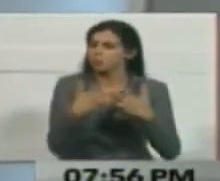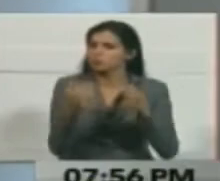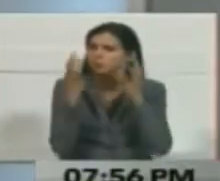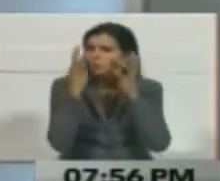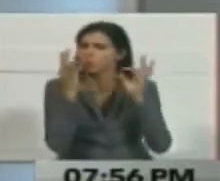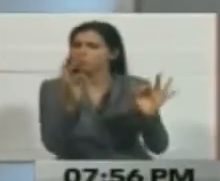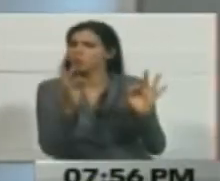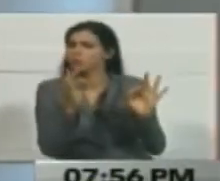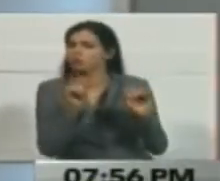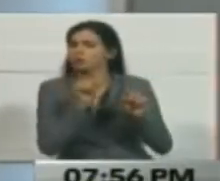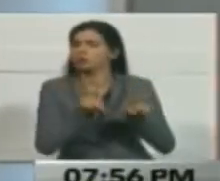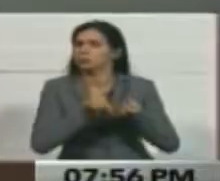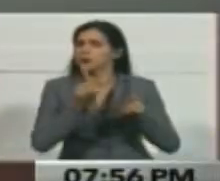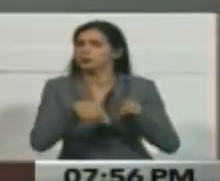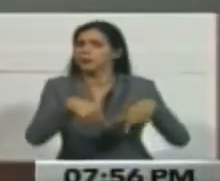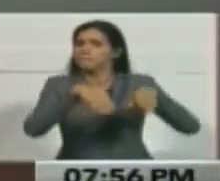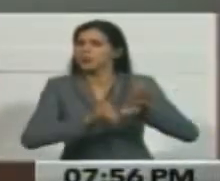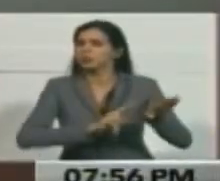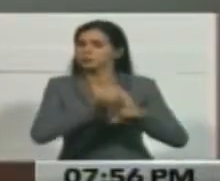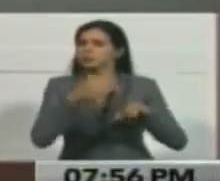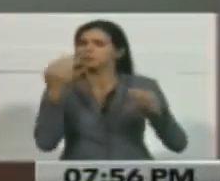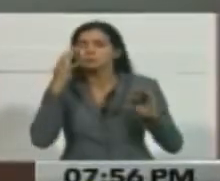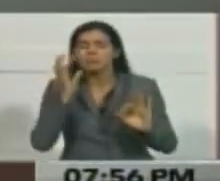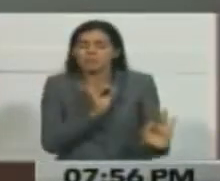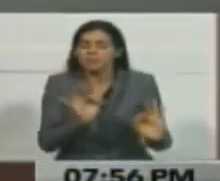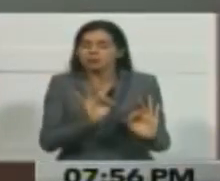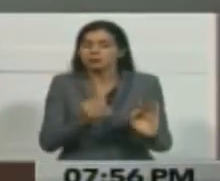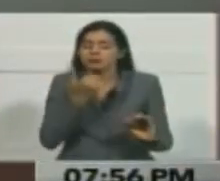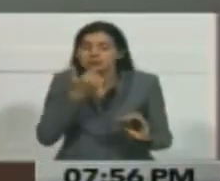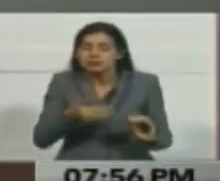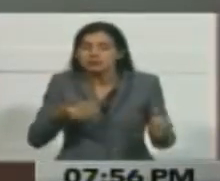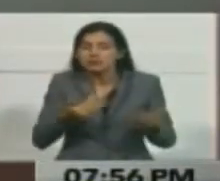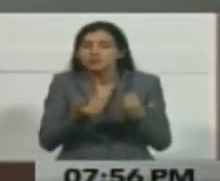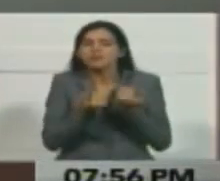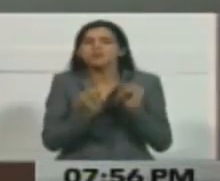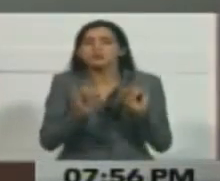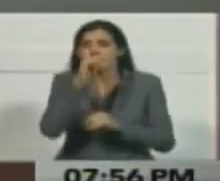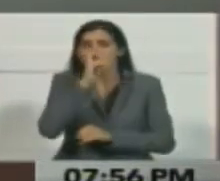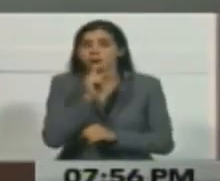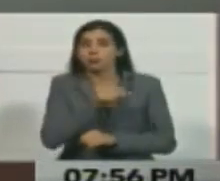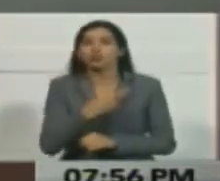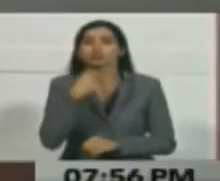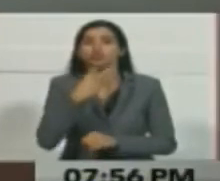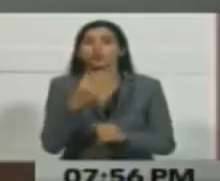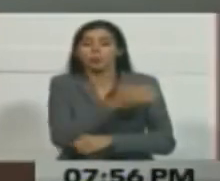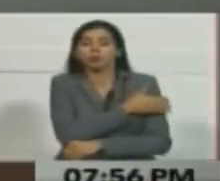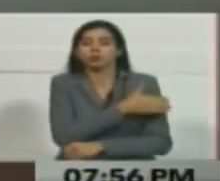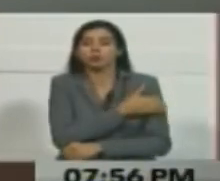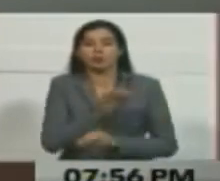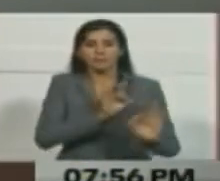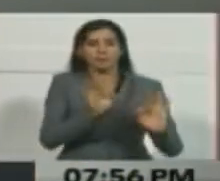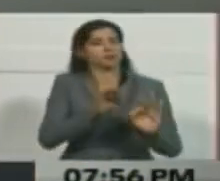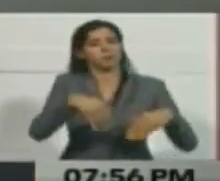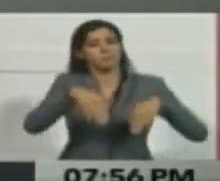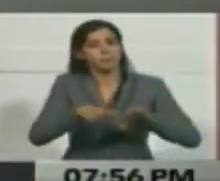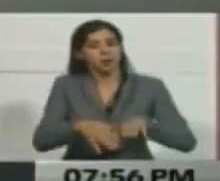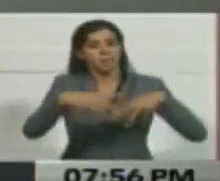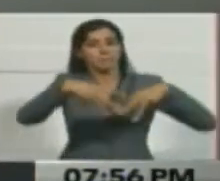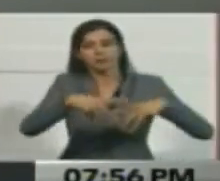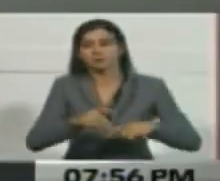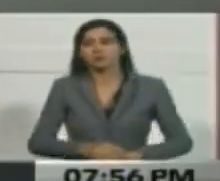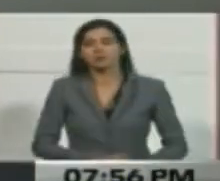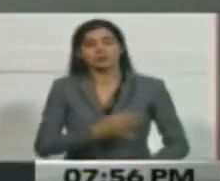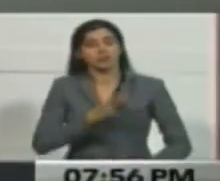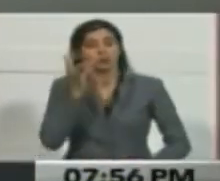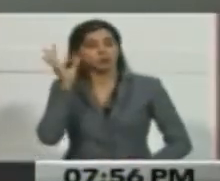paros nacionales para fin de año por parte de voceros de la derecha venezolana. Señoras y señores,